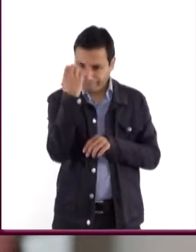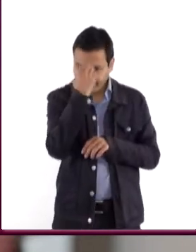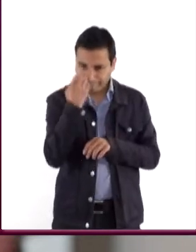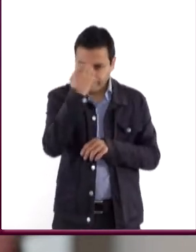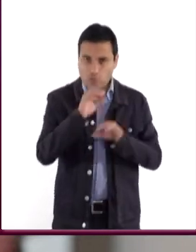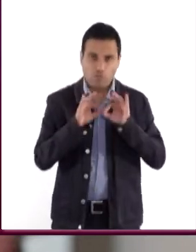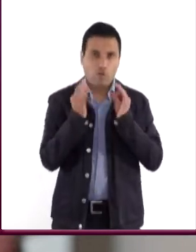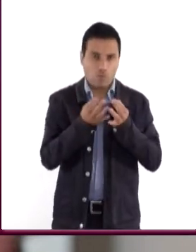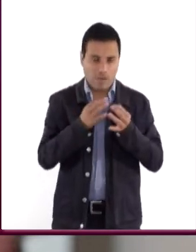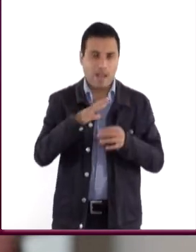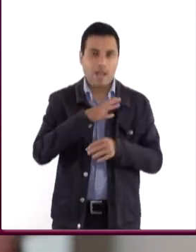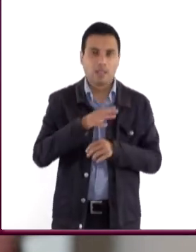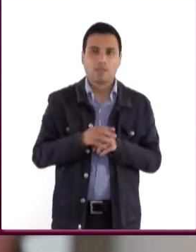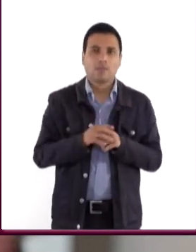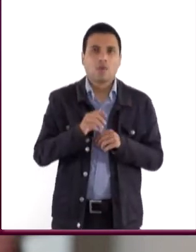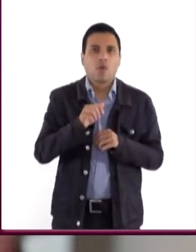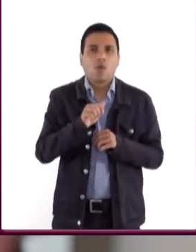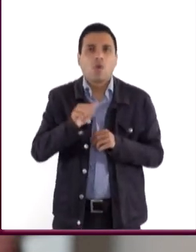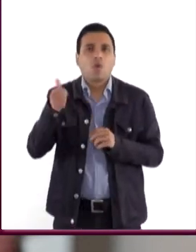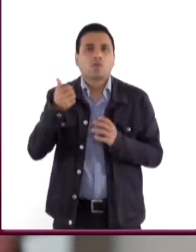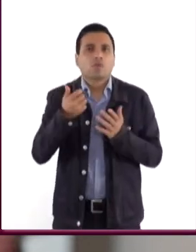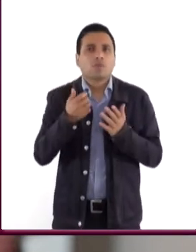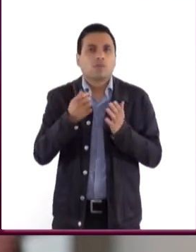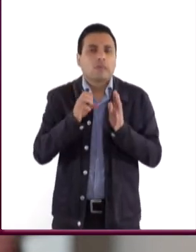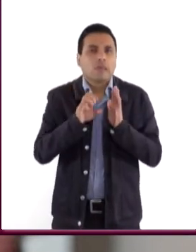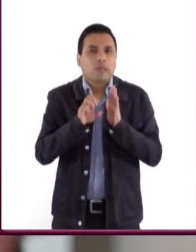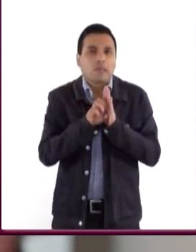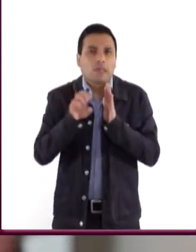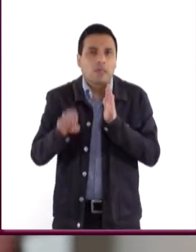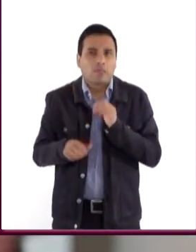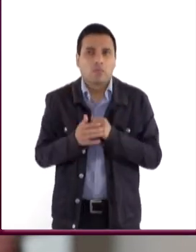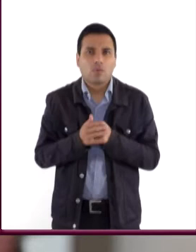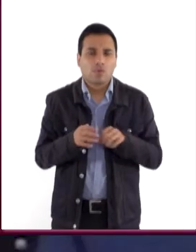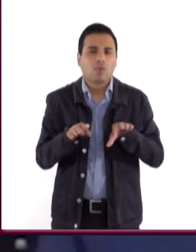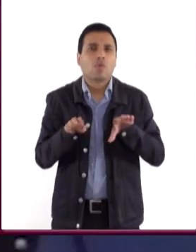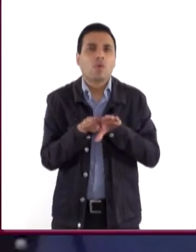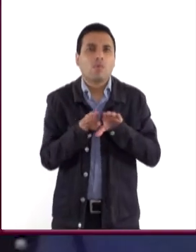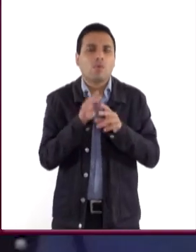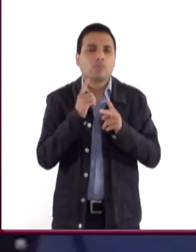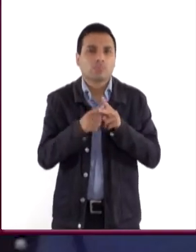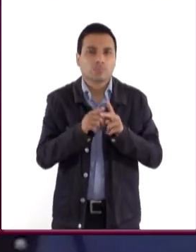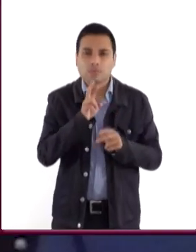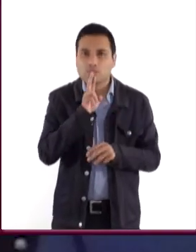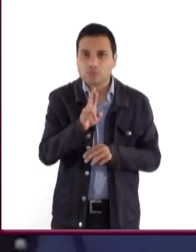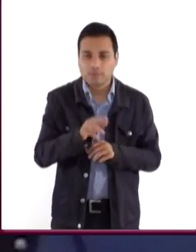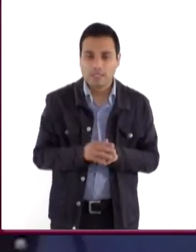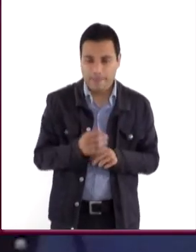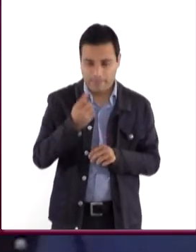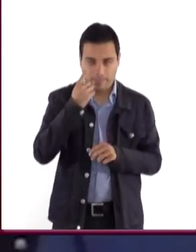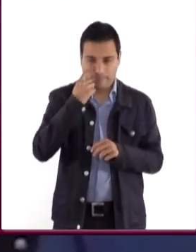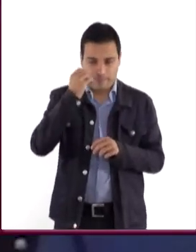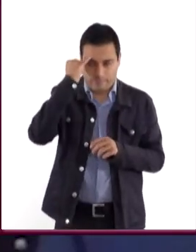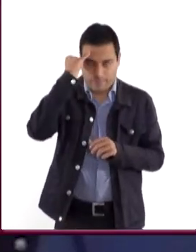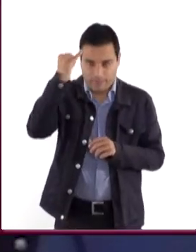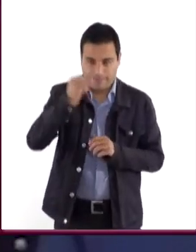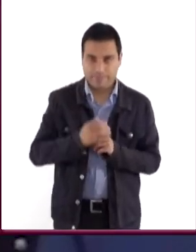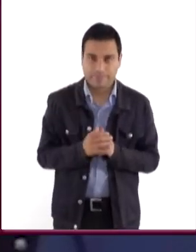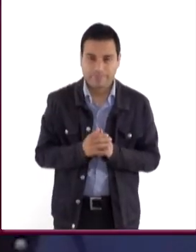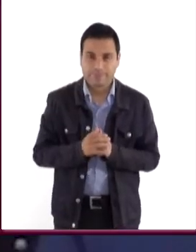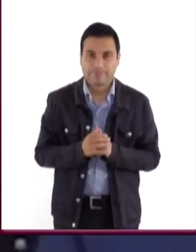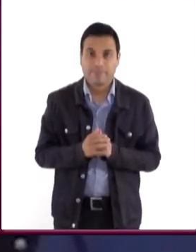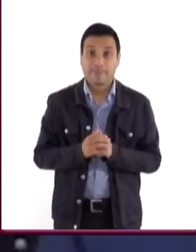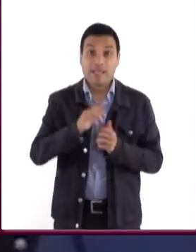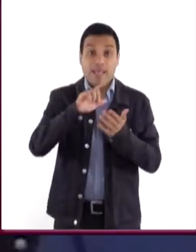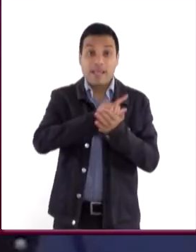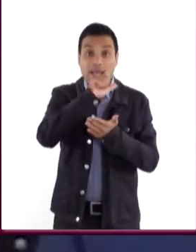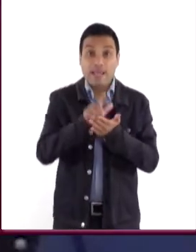¿y en otros casos cómo se puede llegar a una solución? Bueno, hay que imaginar primero que la ley de